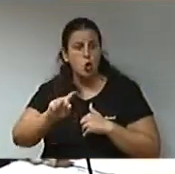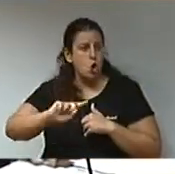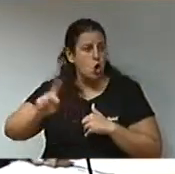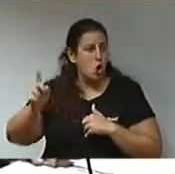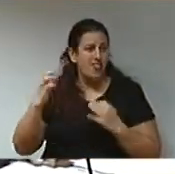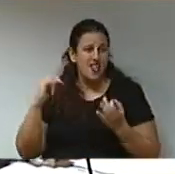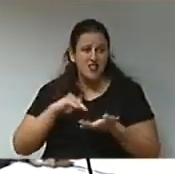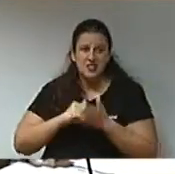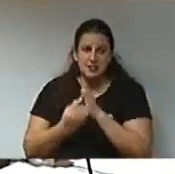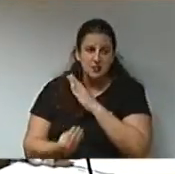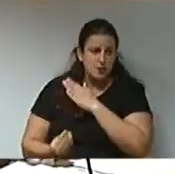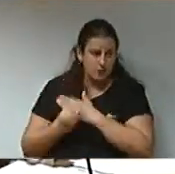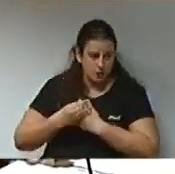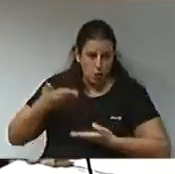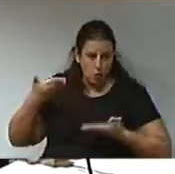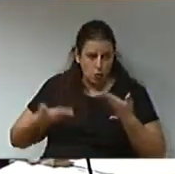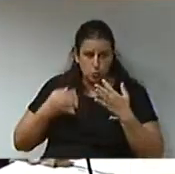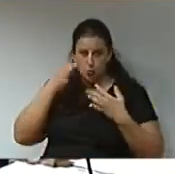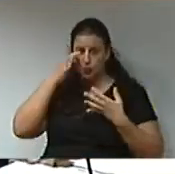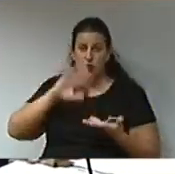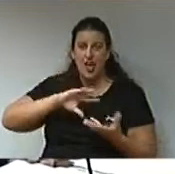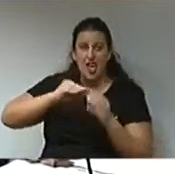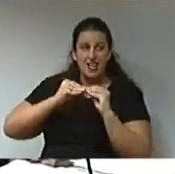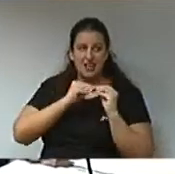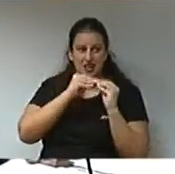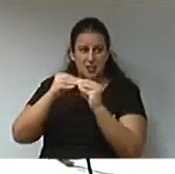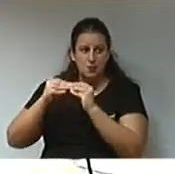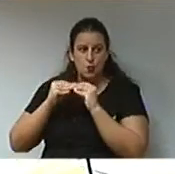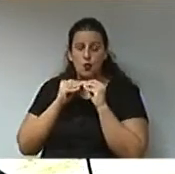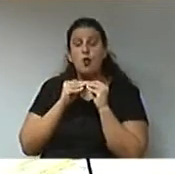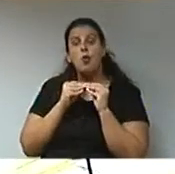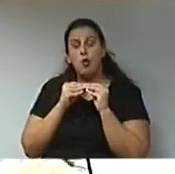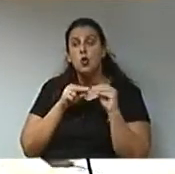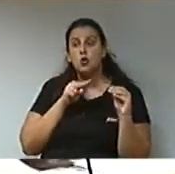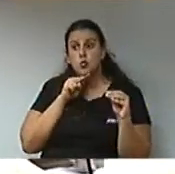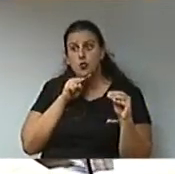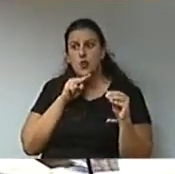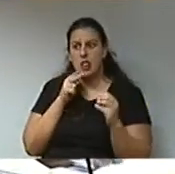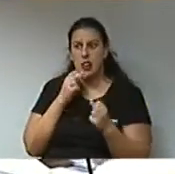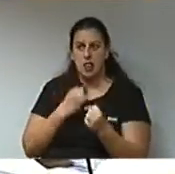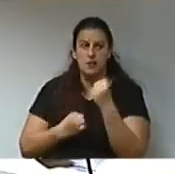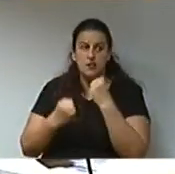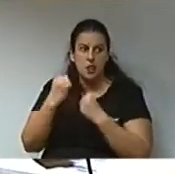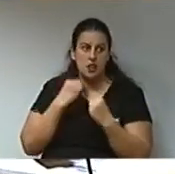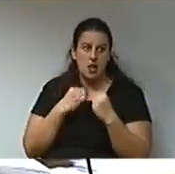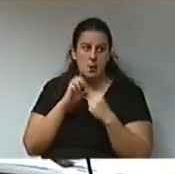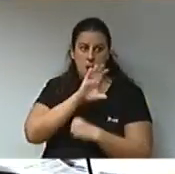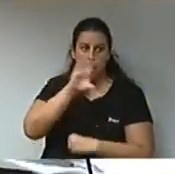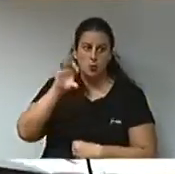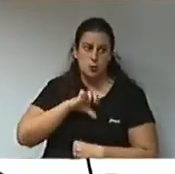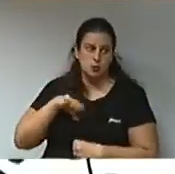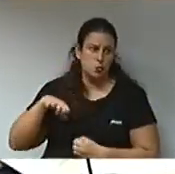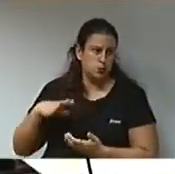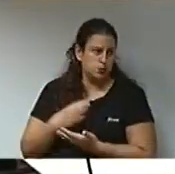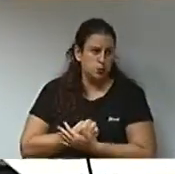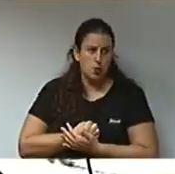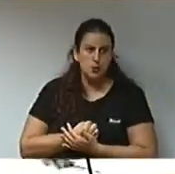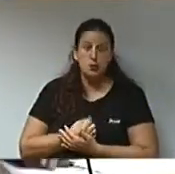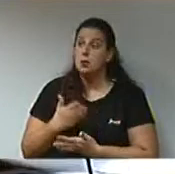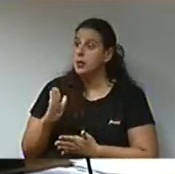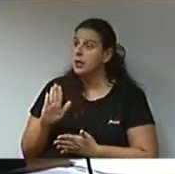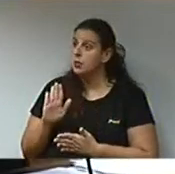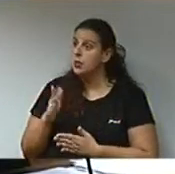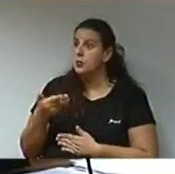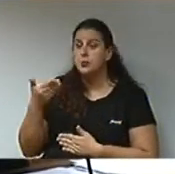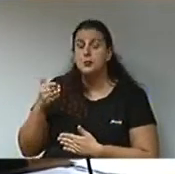sistema de financiación de verdad justo, equitativo y que dé suficiencia financiera a todas las comunidades autónomas. Pero era muy